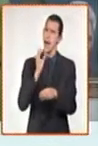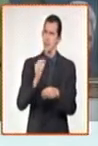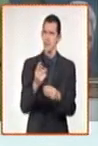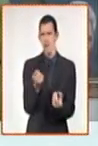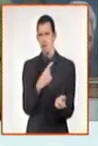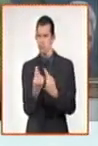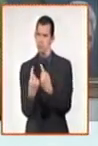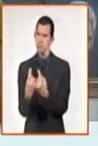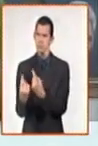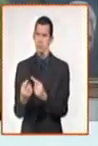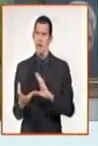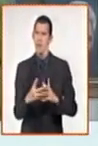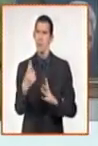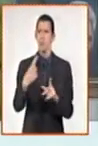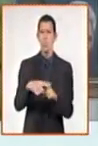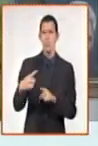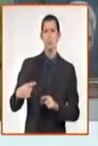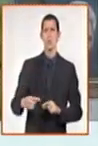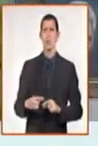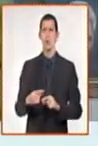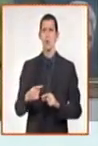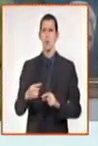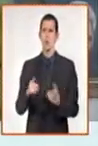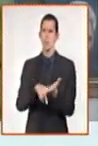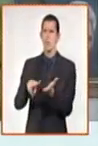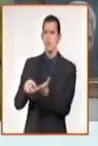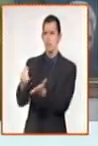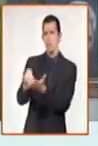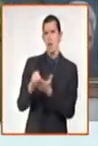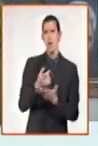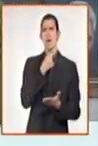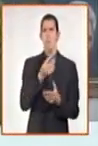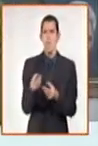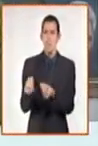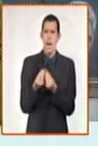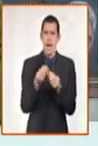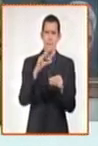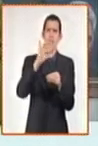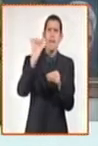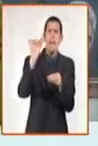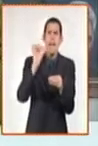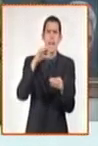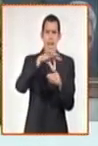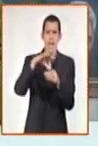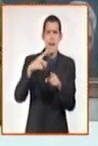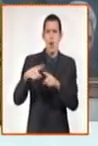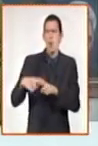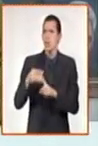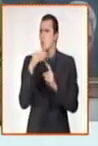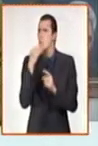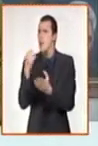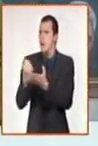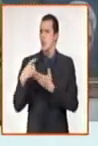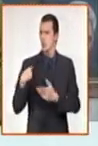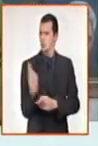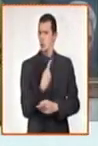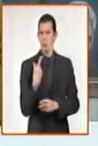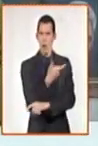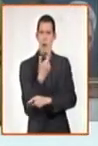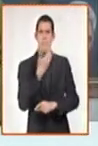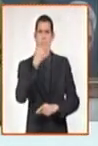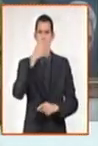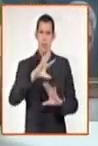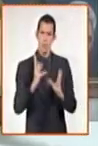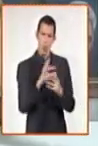cosechar, y también desde otros lugares y otras provincias hemos estado recibiendo un nivel de productos de la agricultura que por supuesto ha estado dándole vitalidad a la alimentación